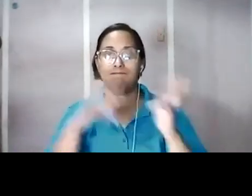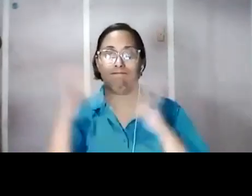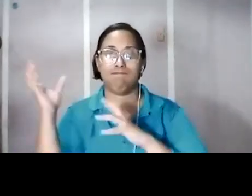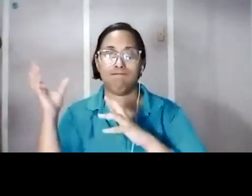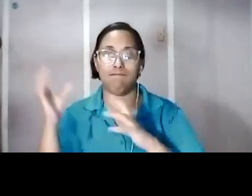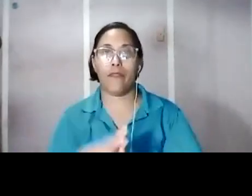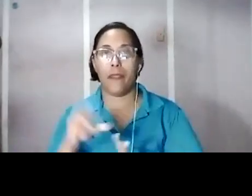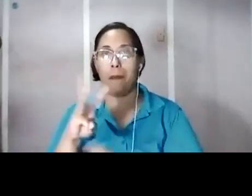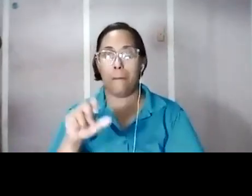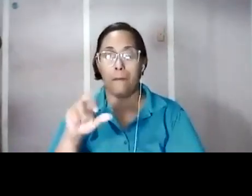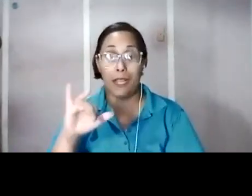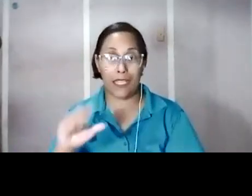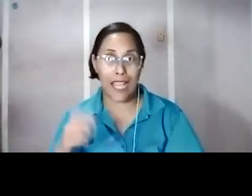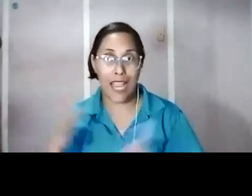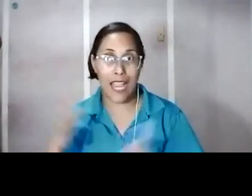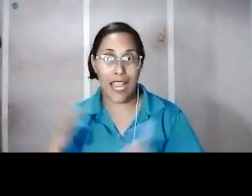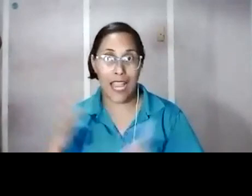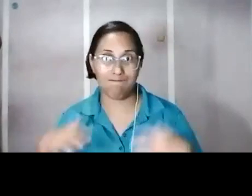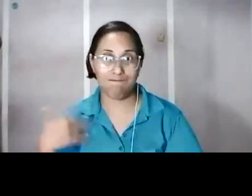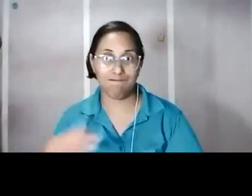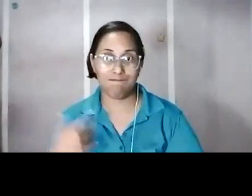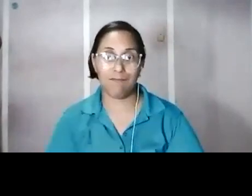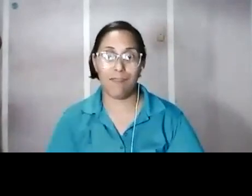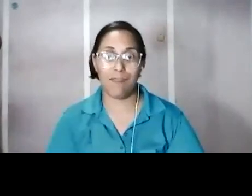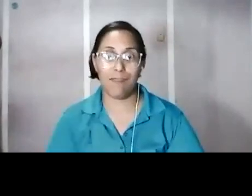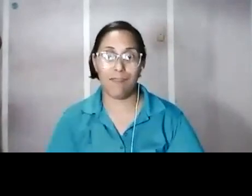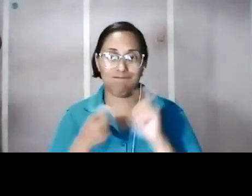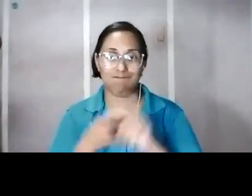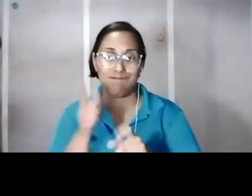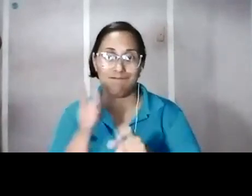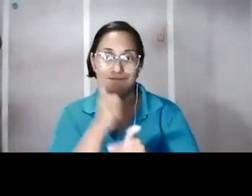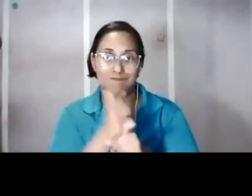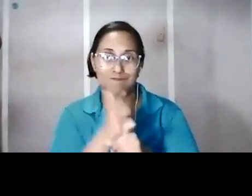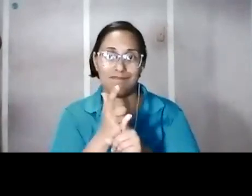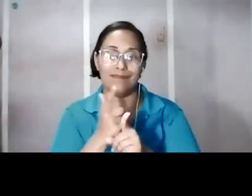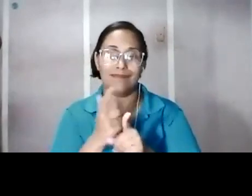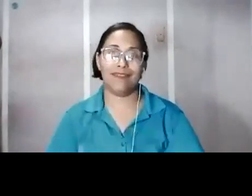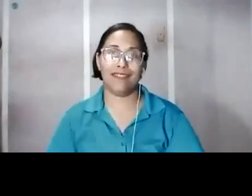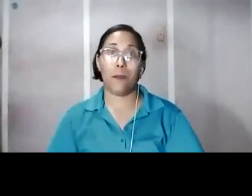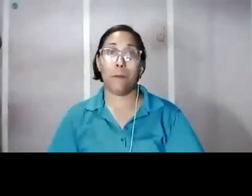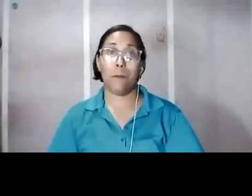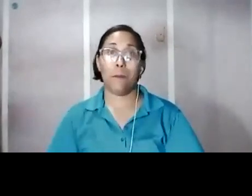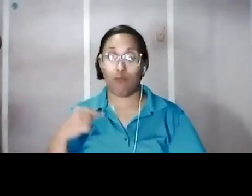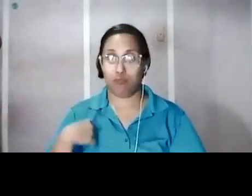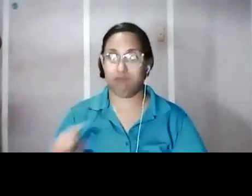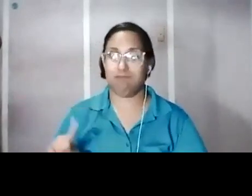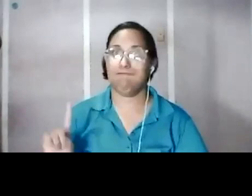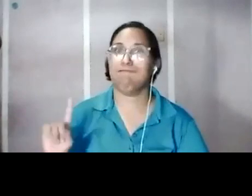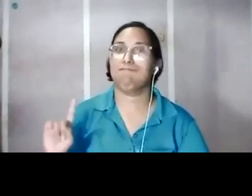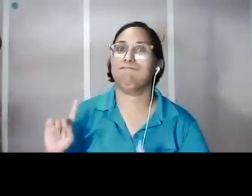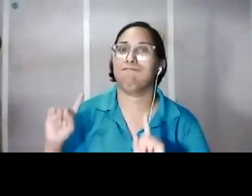Carmen Baerga Santini, amiga y hermana, yo he estado